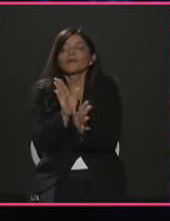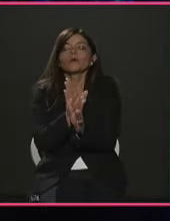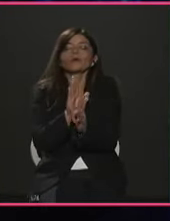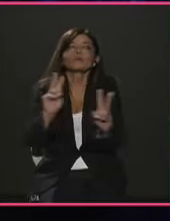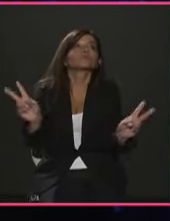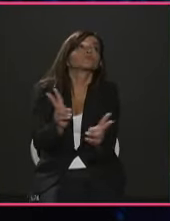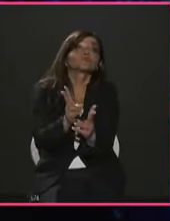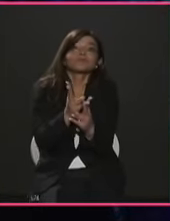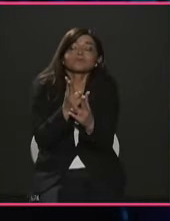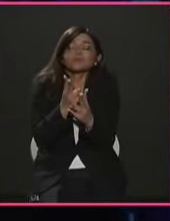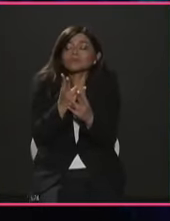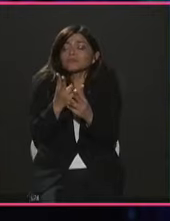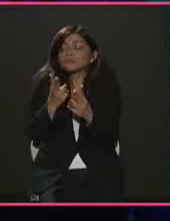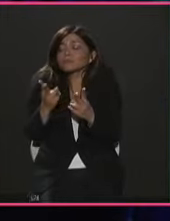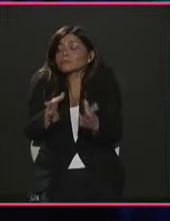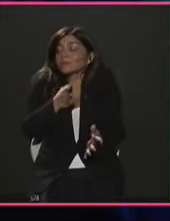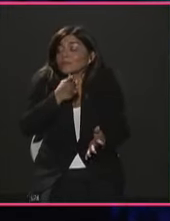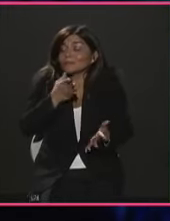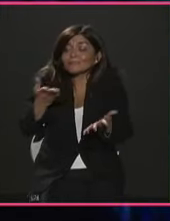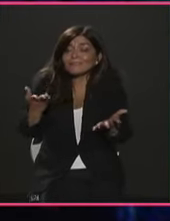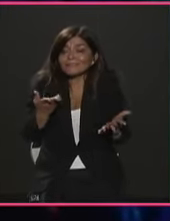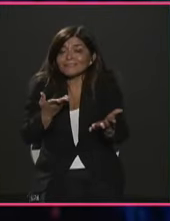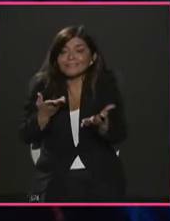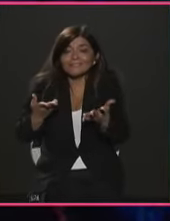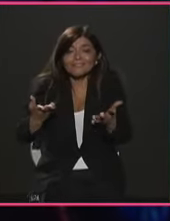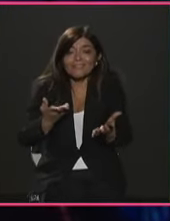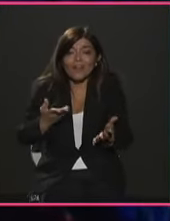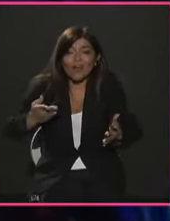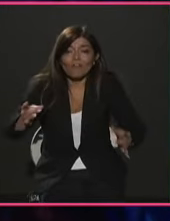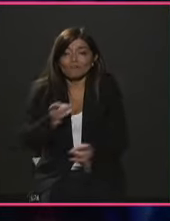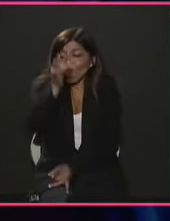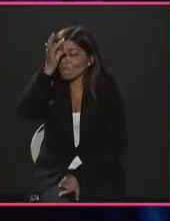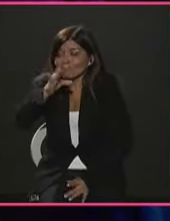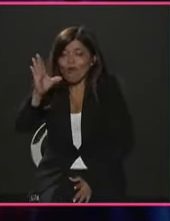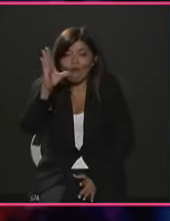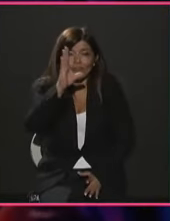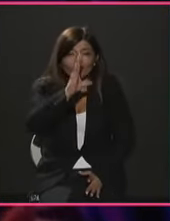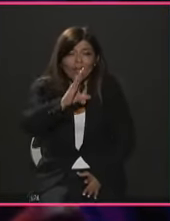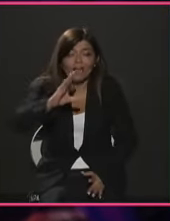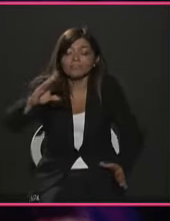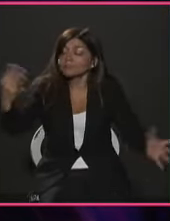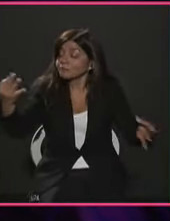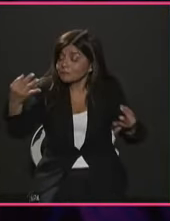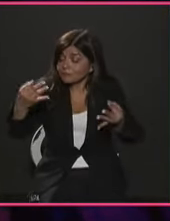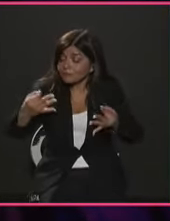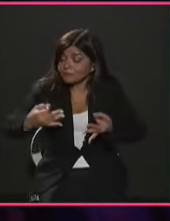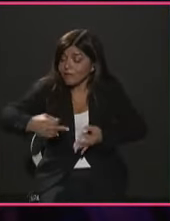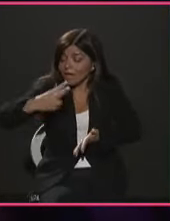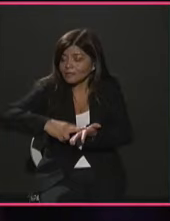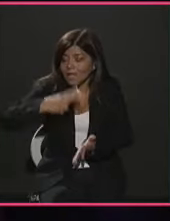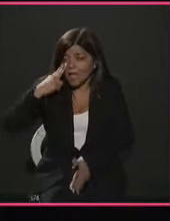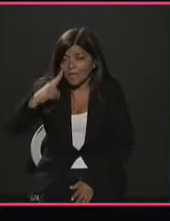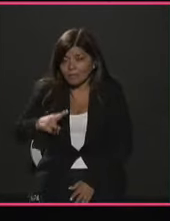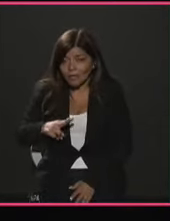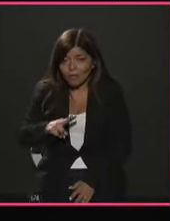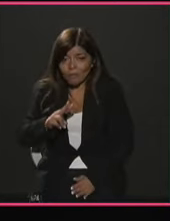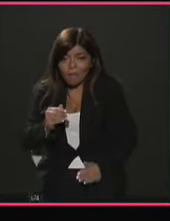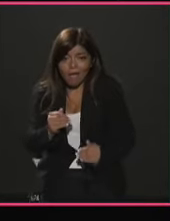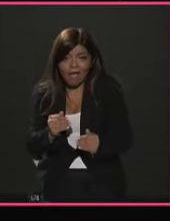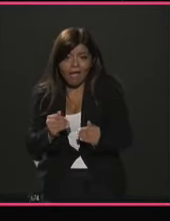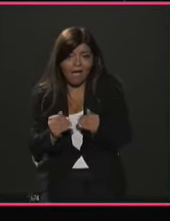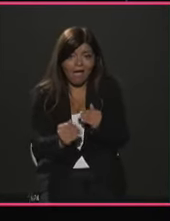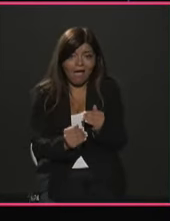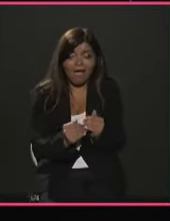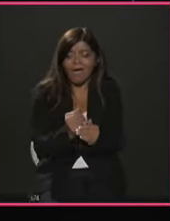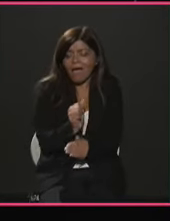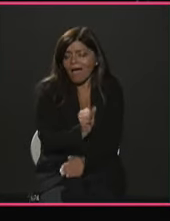salvo aunque no sepa nadar solo busco una verdad quiero Quiero ver si hay algo